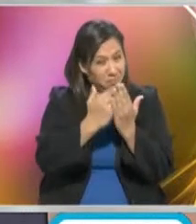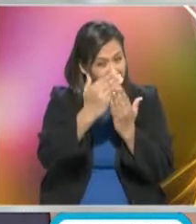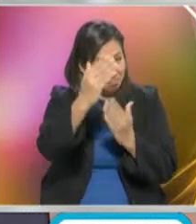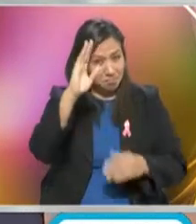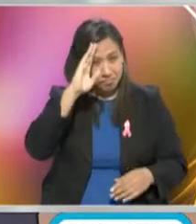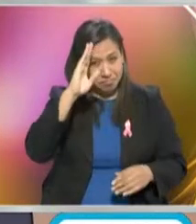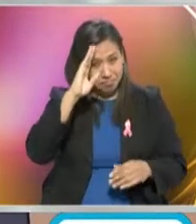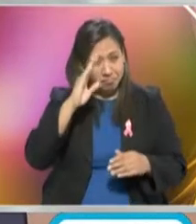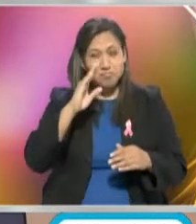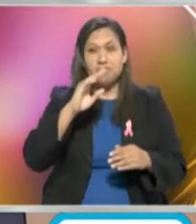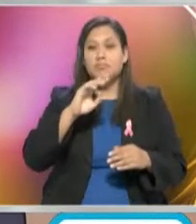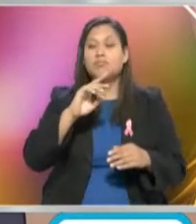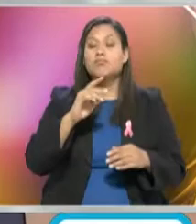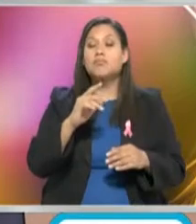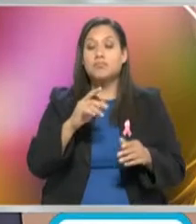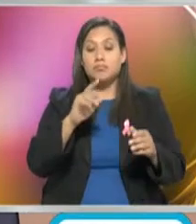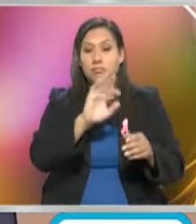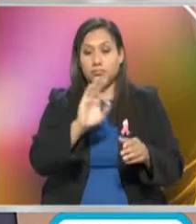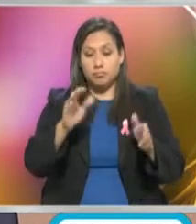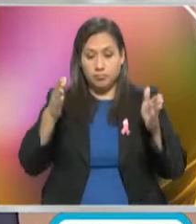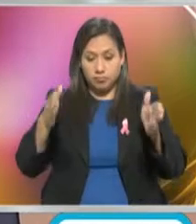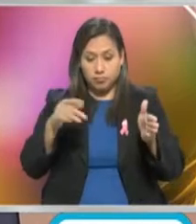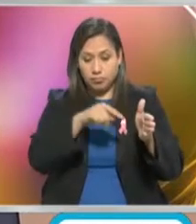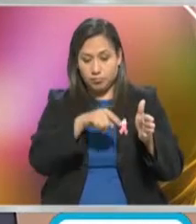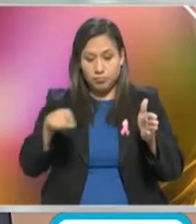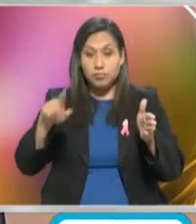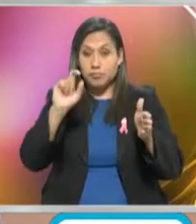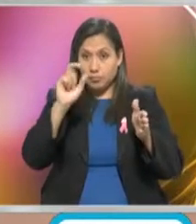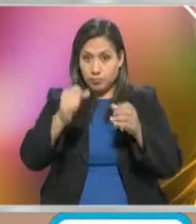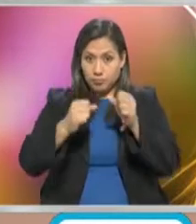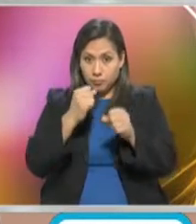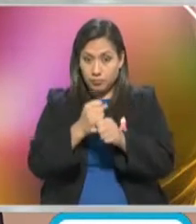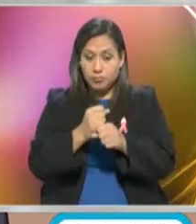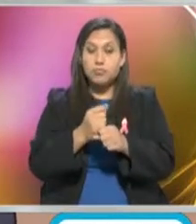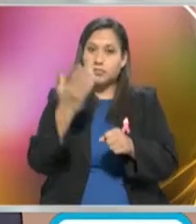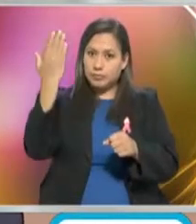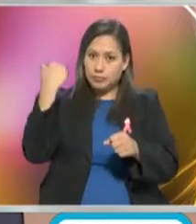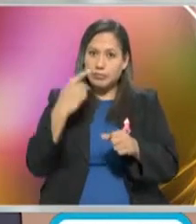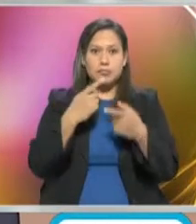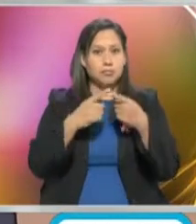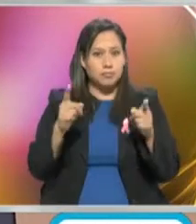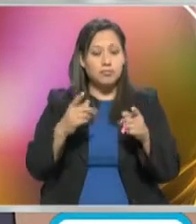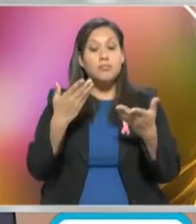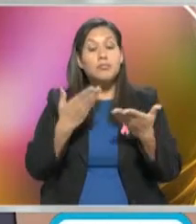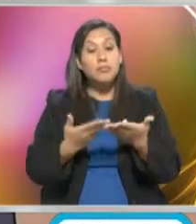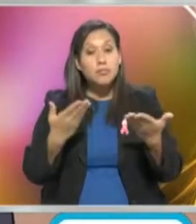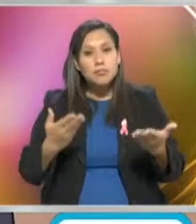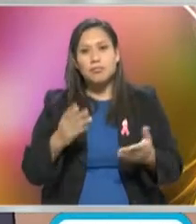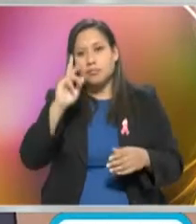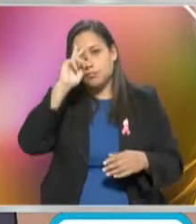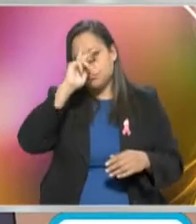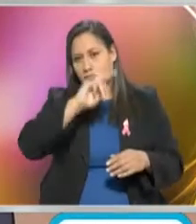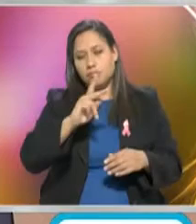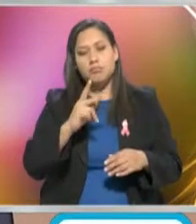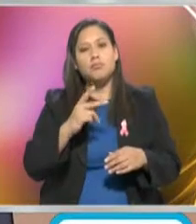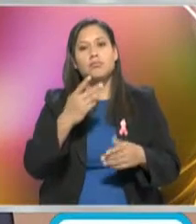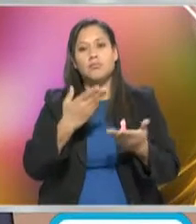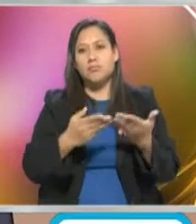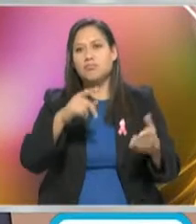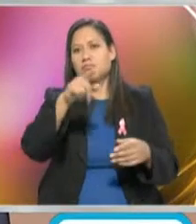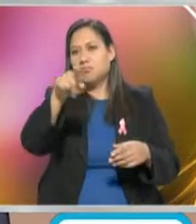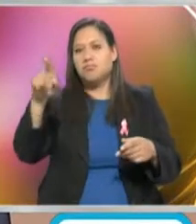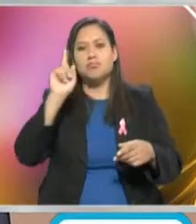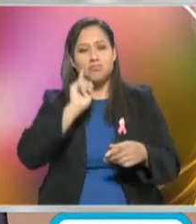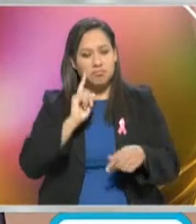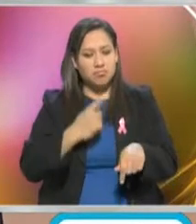exponencialmente. En una línea de tiempo, hace 20 años la situación era otra. Hoy el cáncer de mama es un problema de salud pública